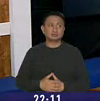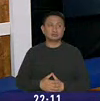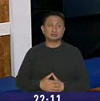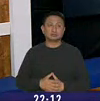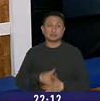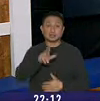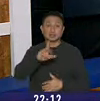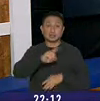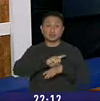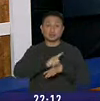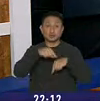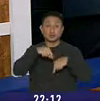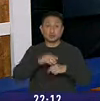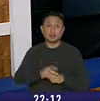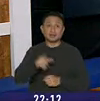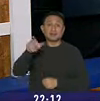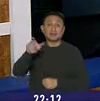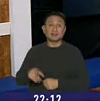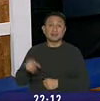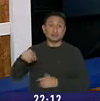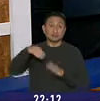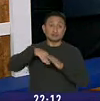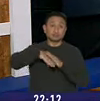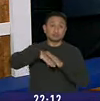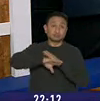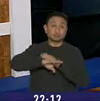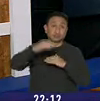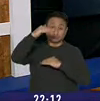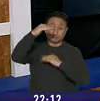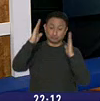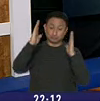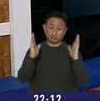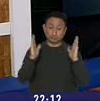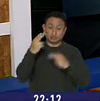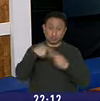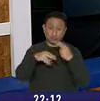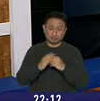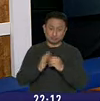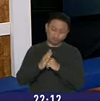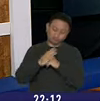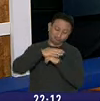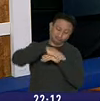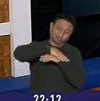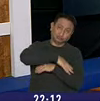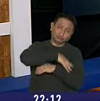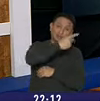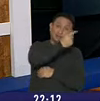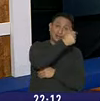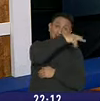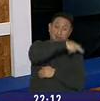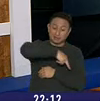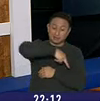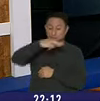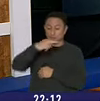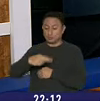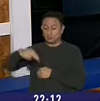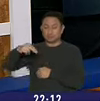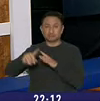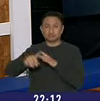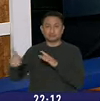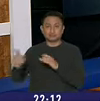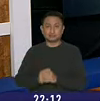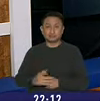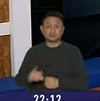segundos le tomó a un delincuente ingresar por la pequeña ventana de un negocio, sustraerse el dinero y huir. El hecho quedó